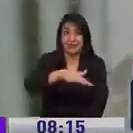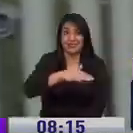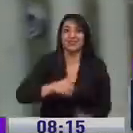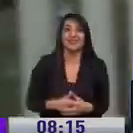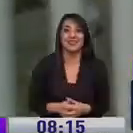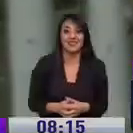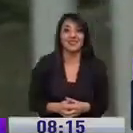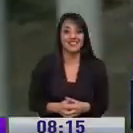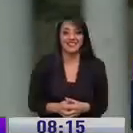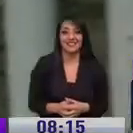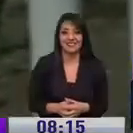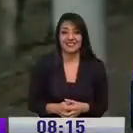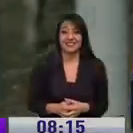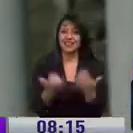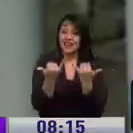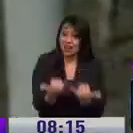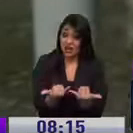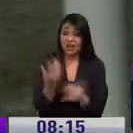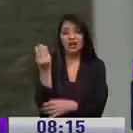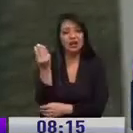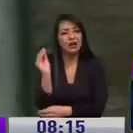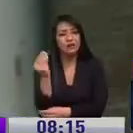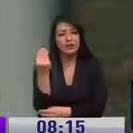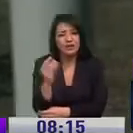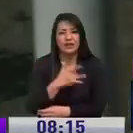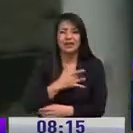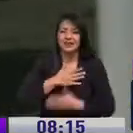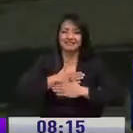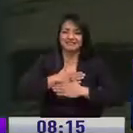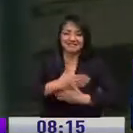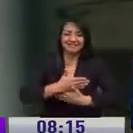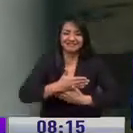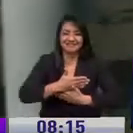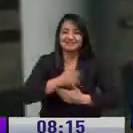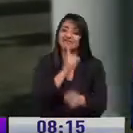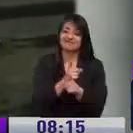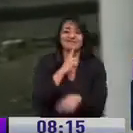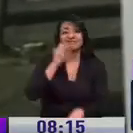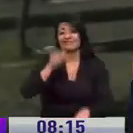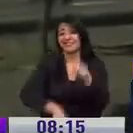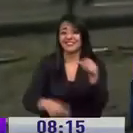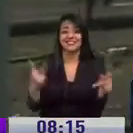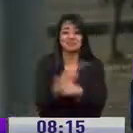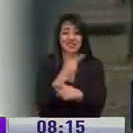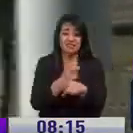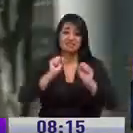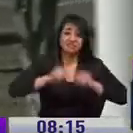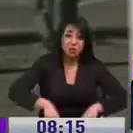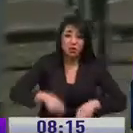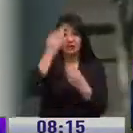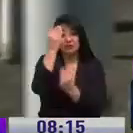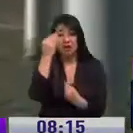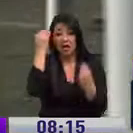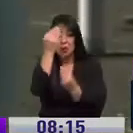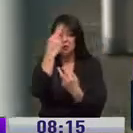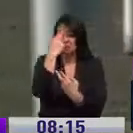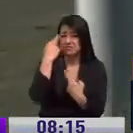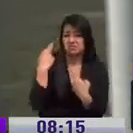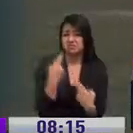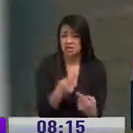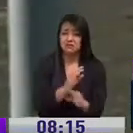que hoy la juventud se ha dañado, no tienen principios